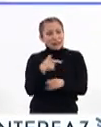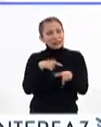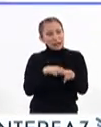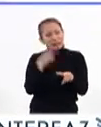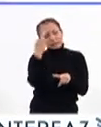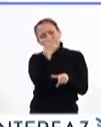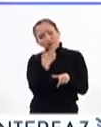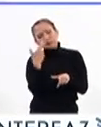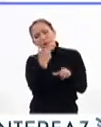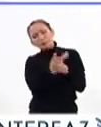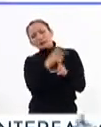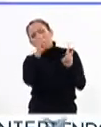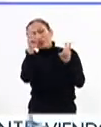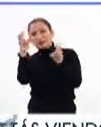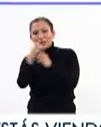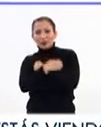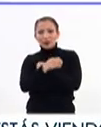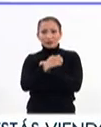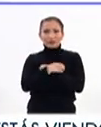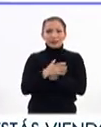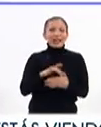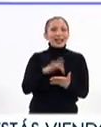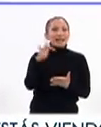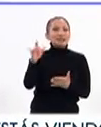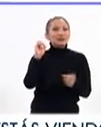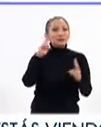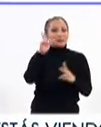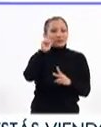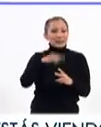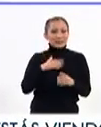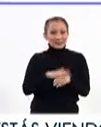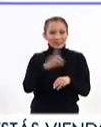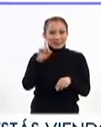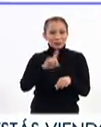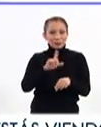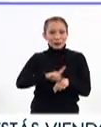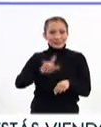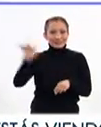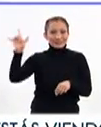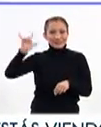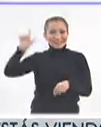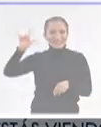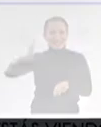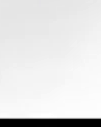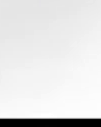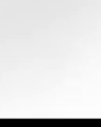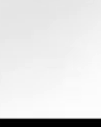seguir revisando los temas educativos. Así es, gracias, nos vemos mañana. Pasen un excelente lunes.